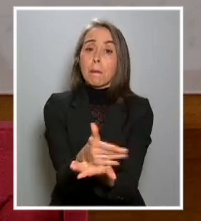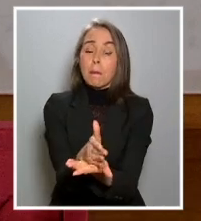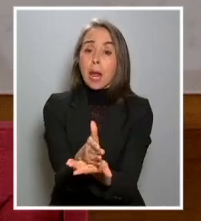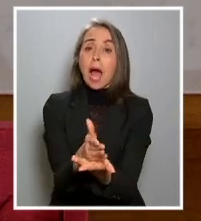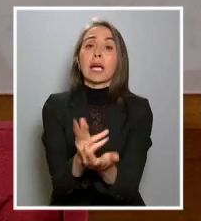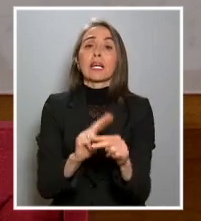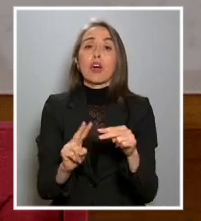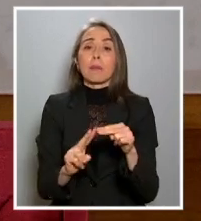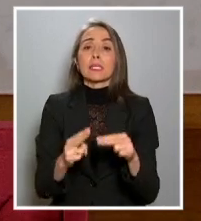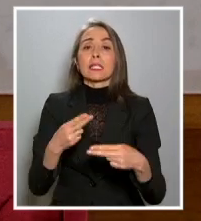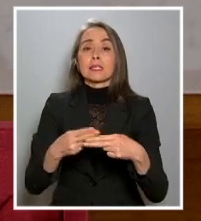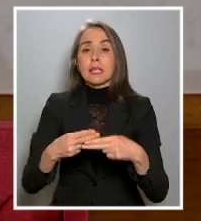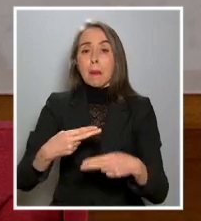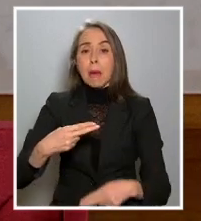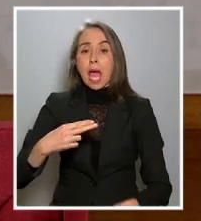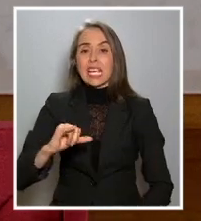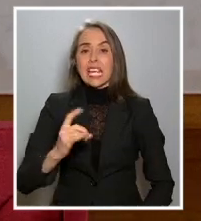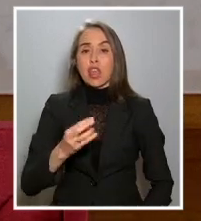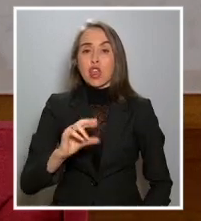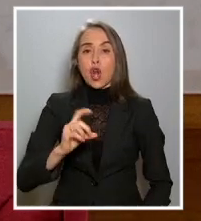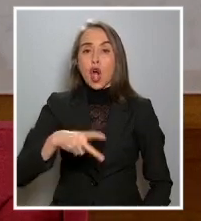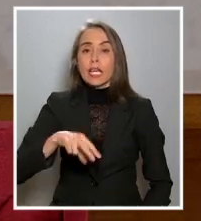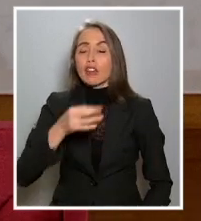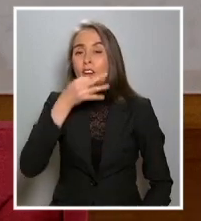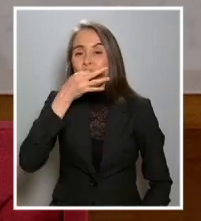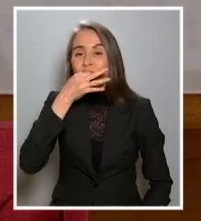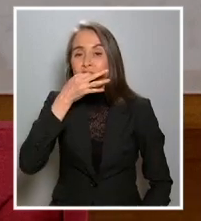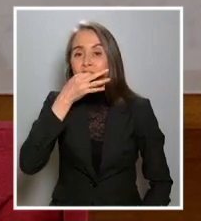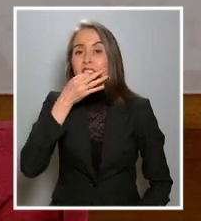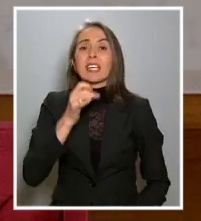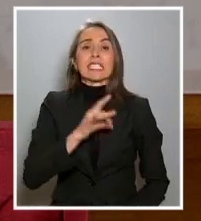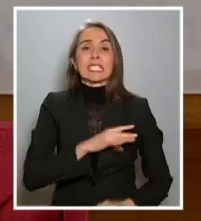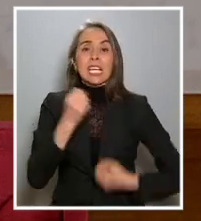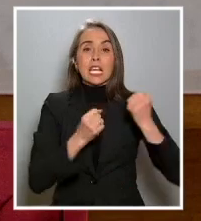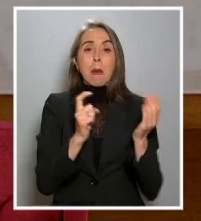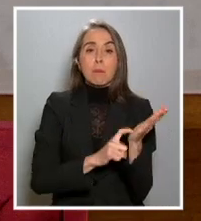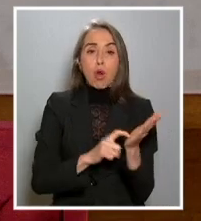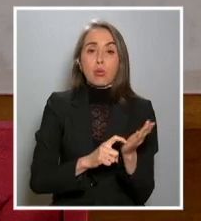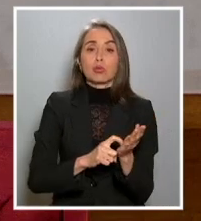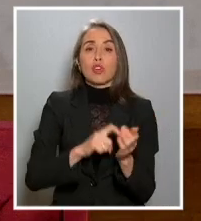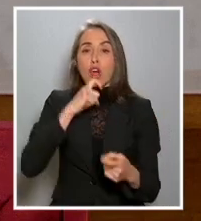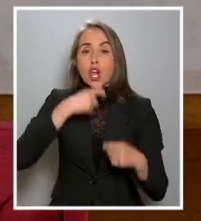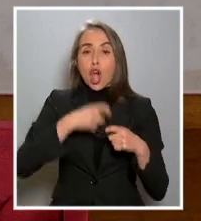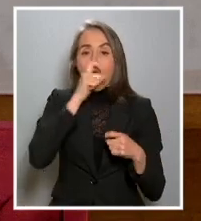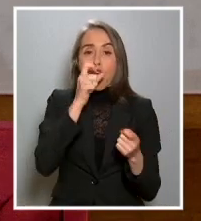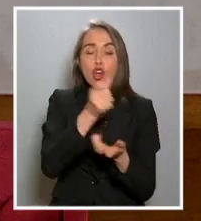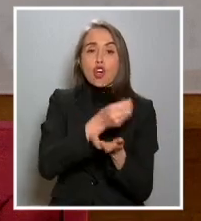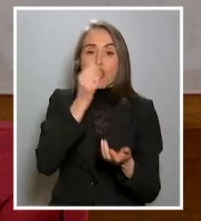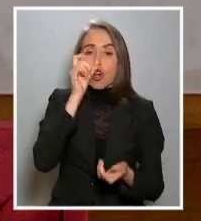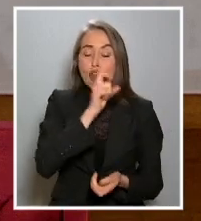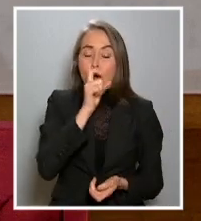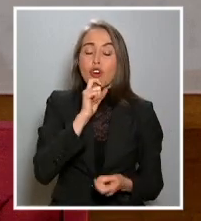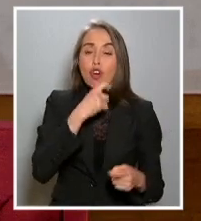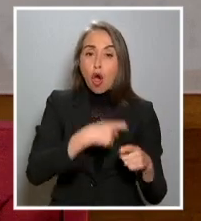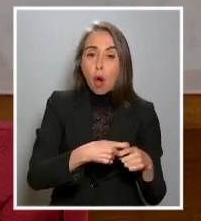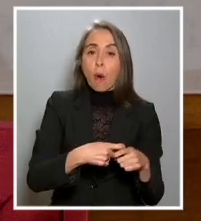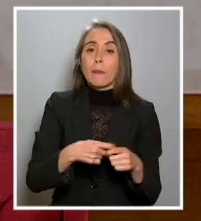de acción de hidrógeno verde. También con nuestra producción de cobre, de litio y de otros minerales críticos para la transición